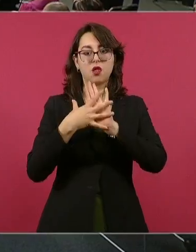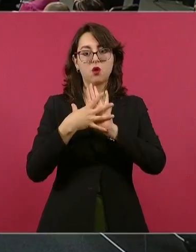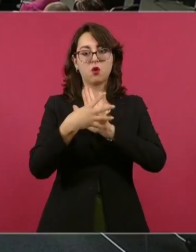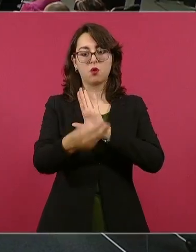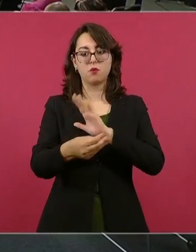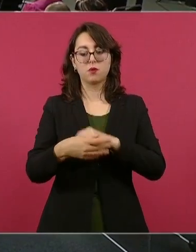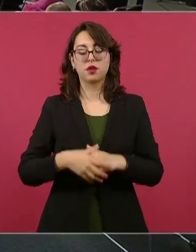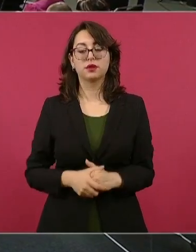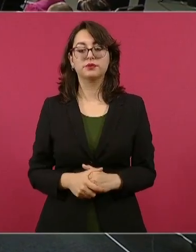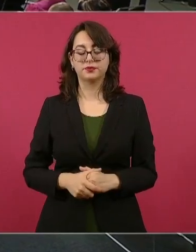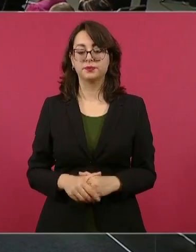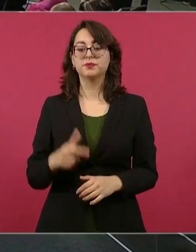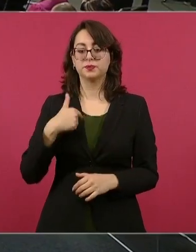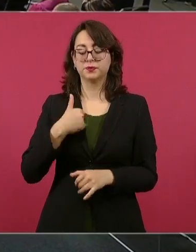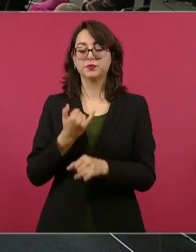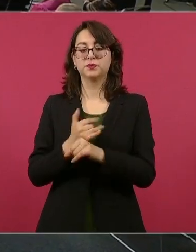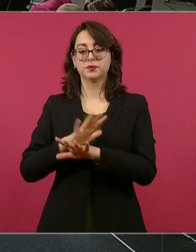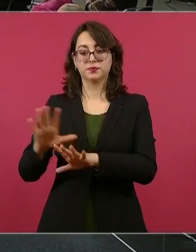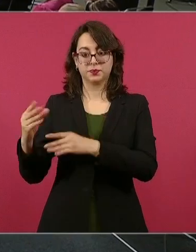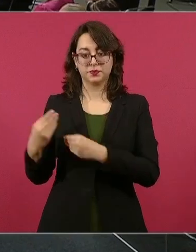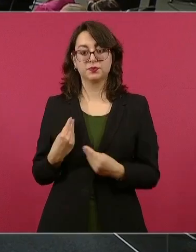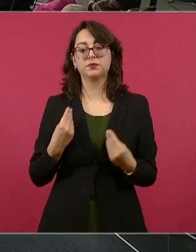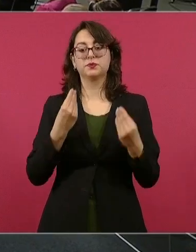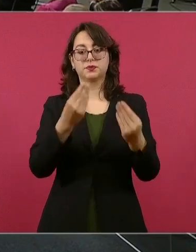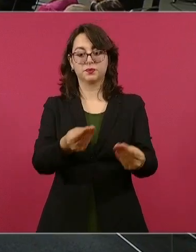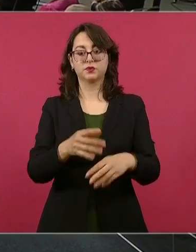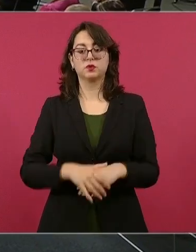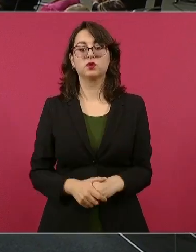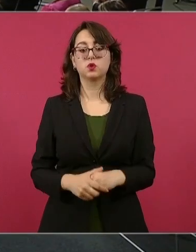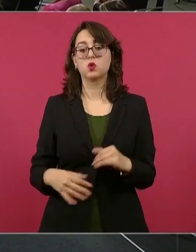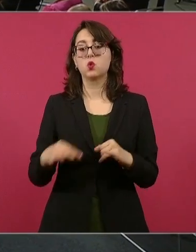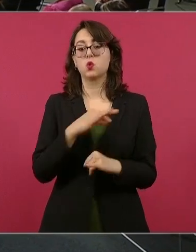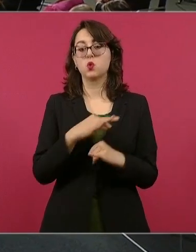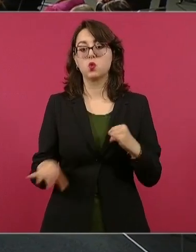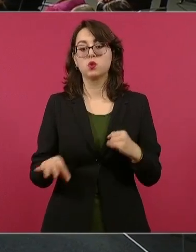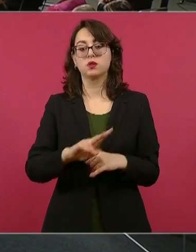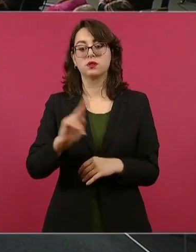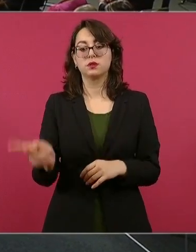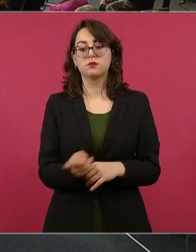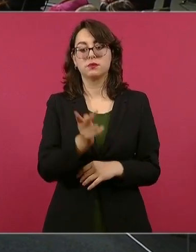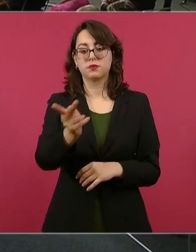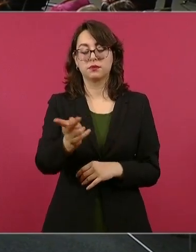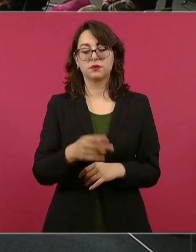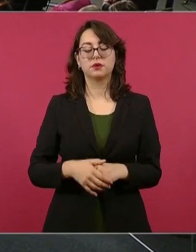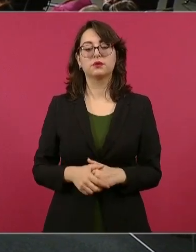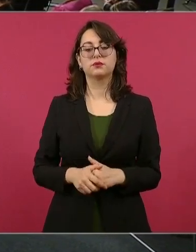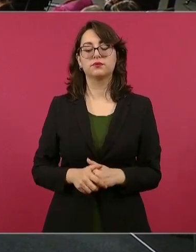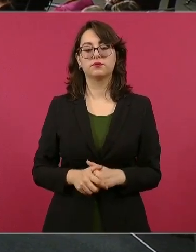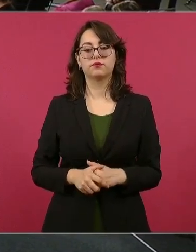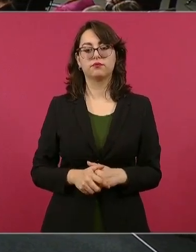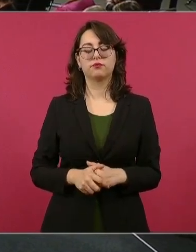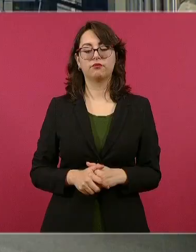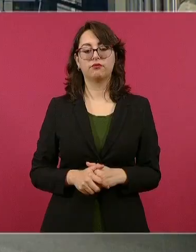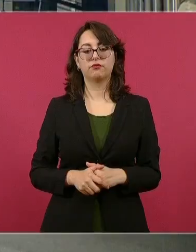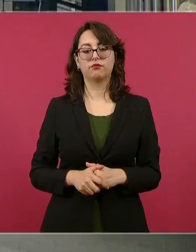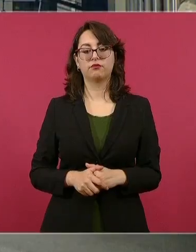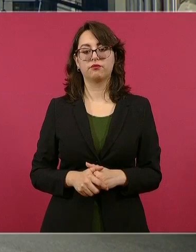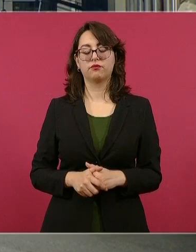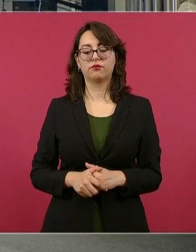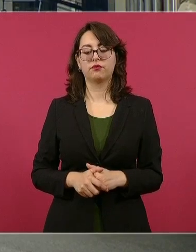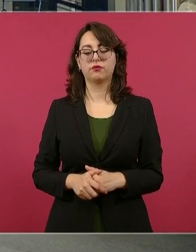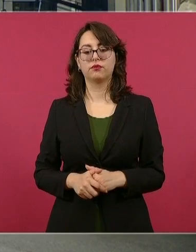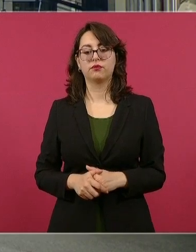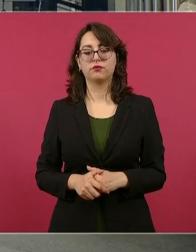Le paso la ¿sí? información, entonces, presidente. Ya por último, quisiera plantearle, aquí mismo